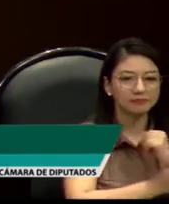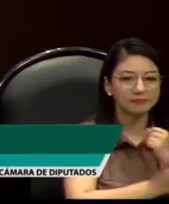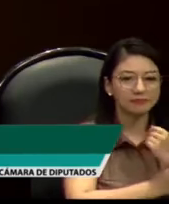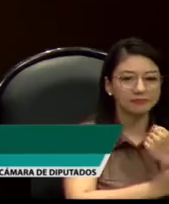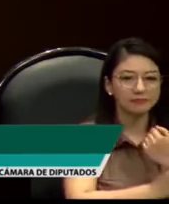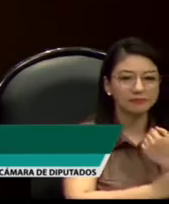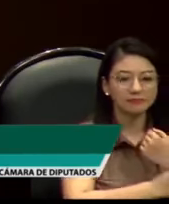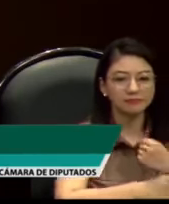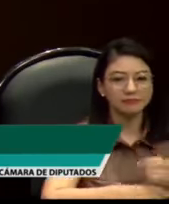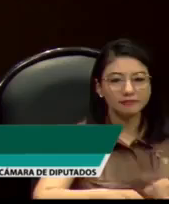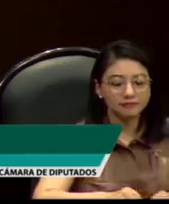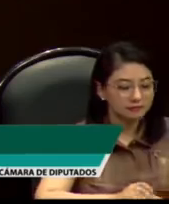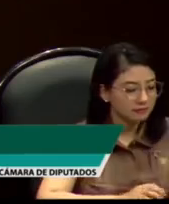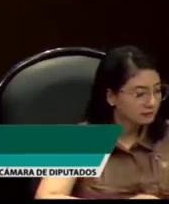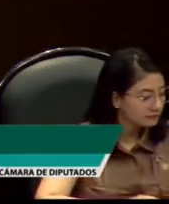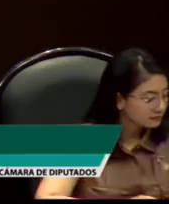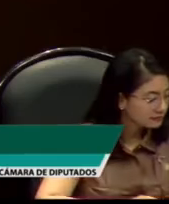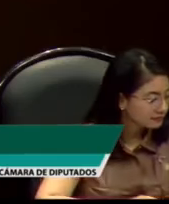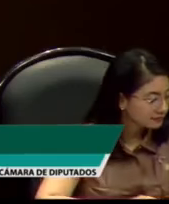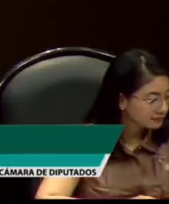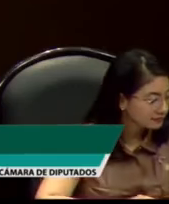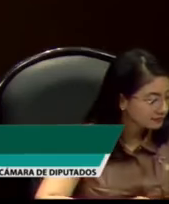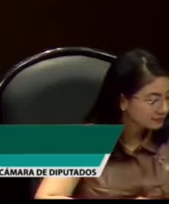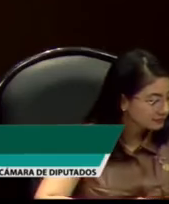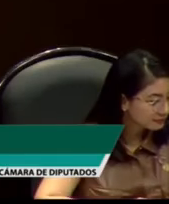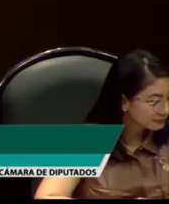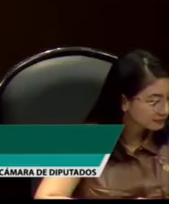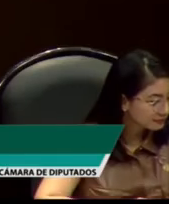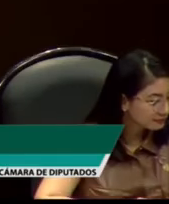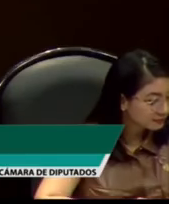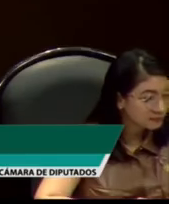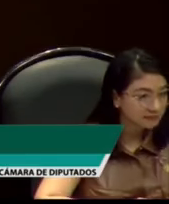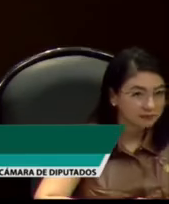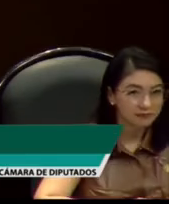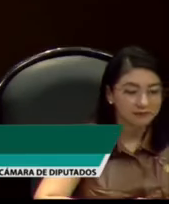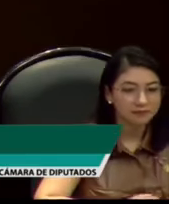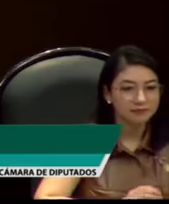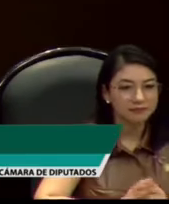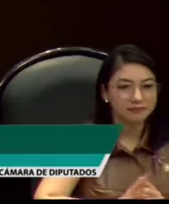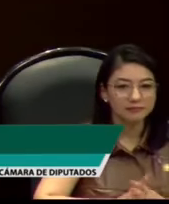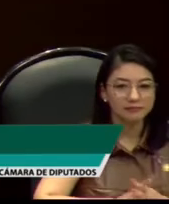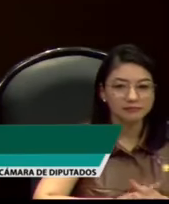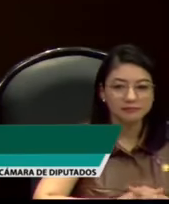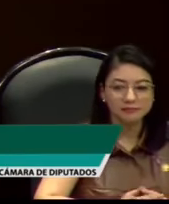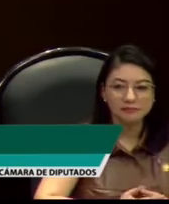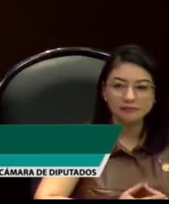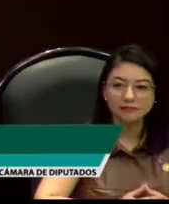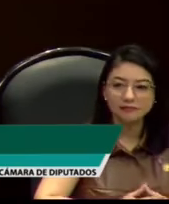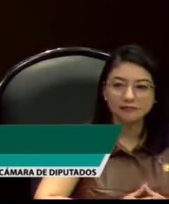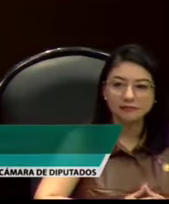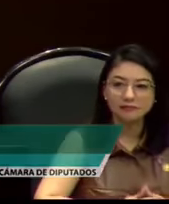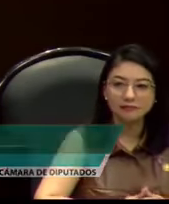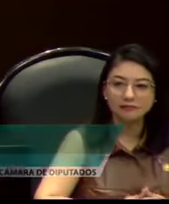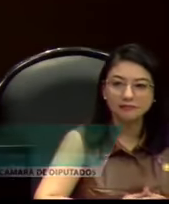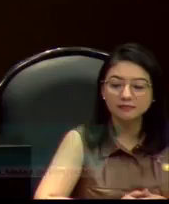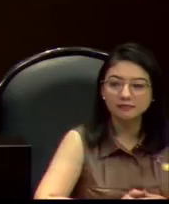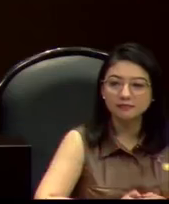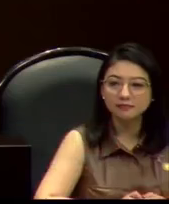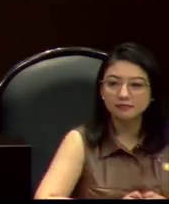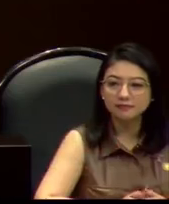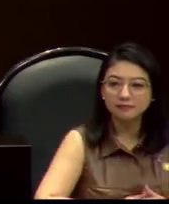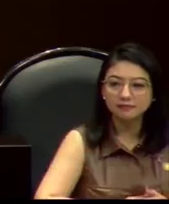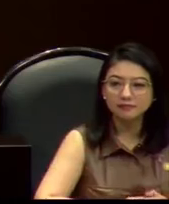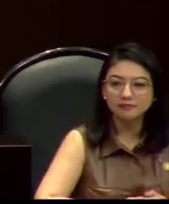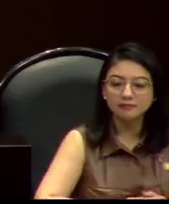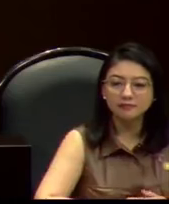para defender la reforma. El dictamen no se modificó por consideraciones técnicas de los expertos. Las prisas